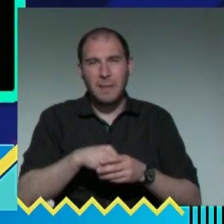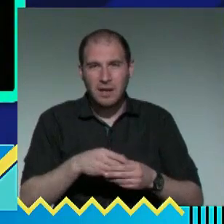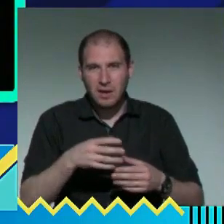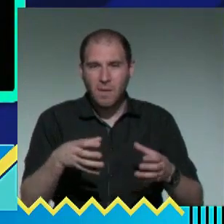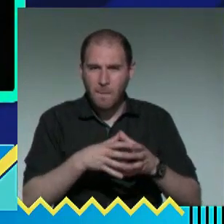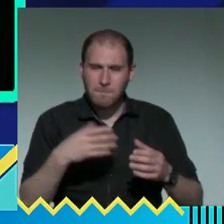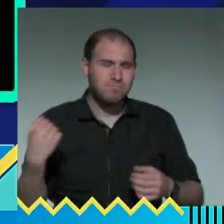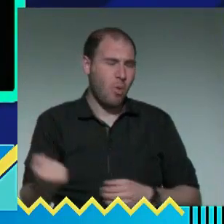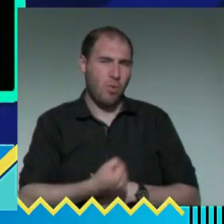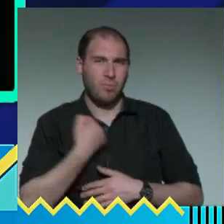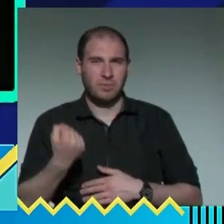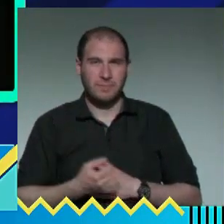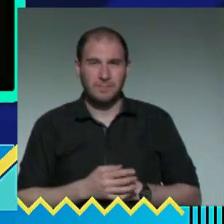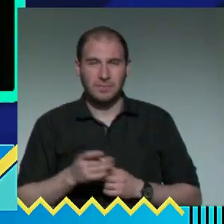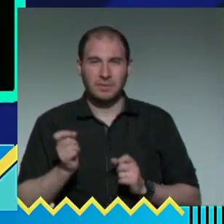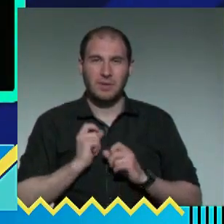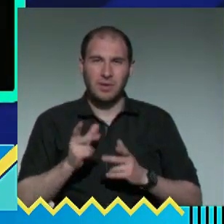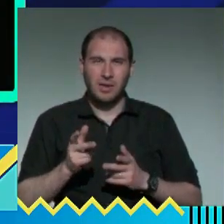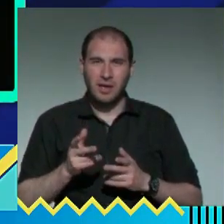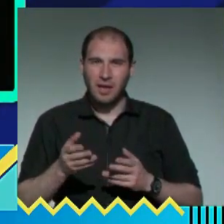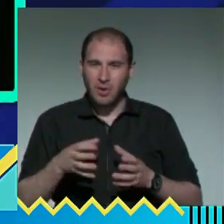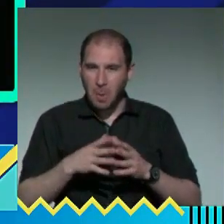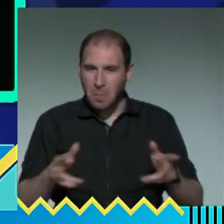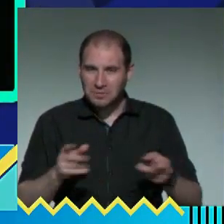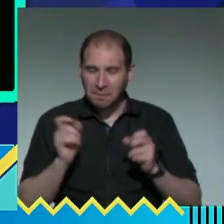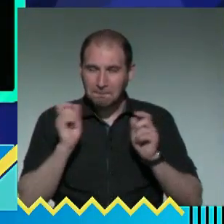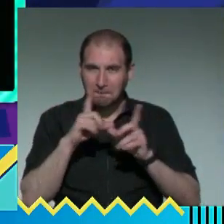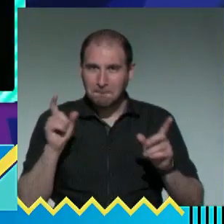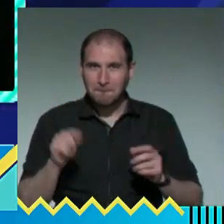jugando un papel re importante. Entonces dije, ¿qué loca esta banda? Y ahí empecé